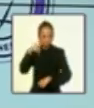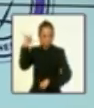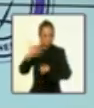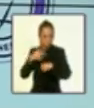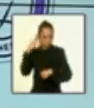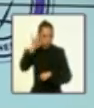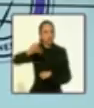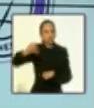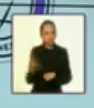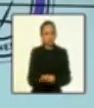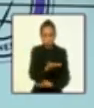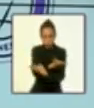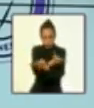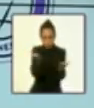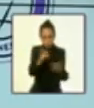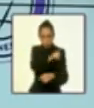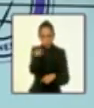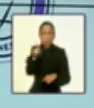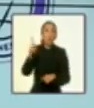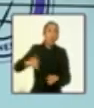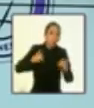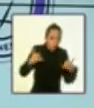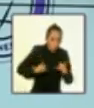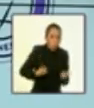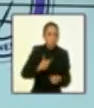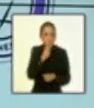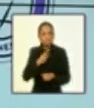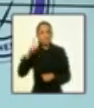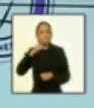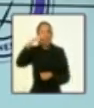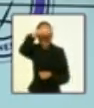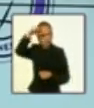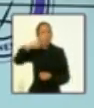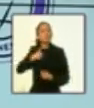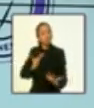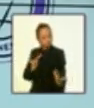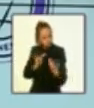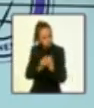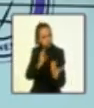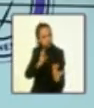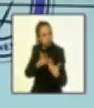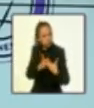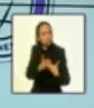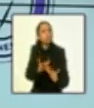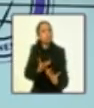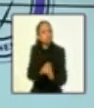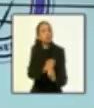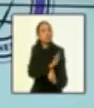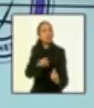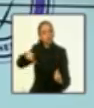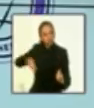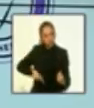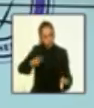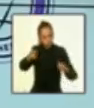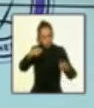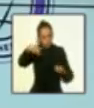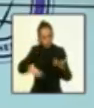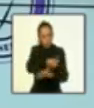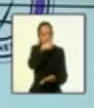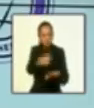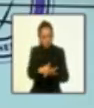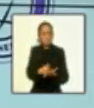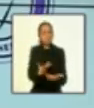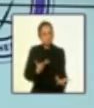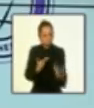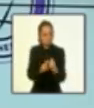se apostaba absolutamente nada hace algunos meses, ser realmente la revelación de lo que está pasando en la Ciudad de México. Y en el debate